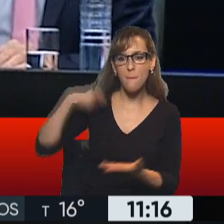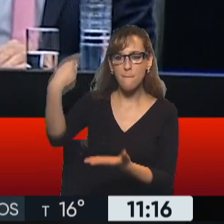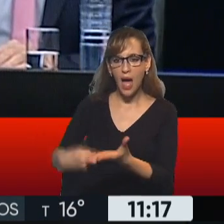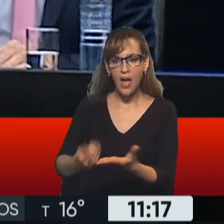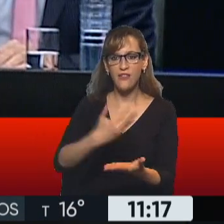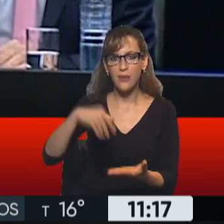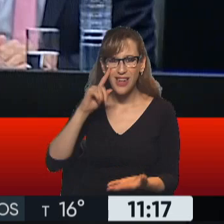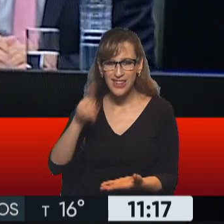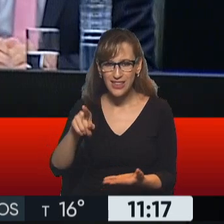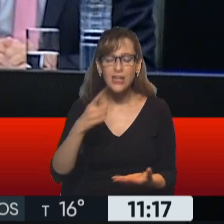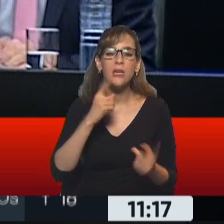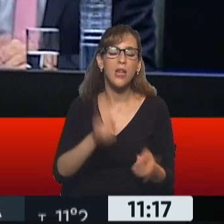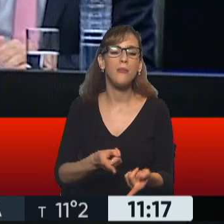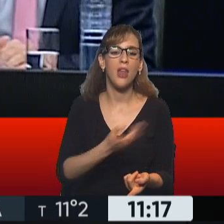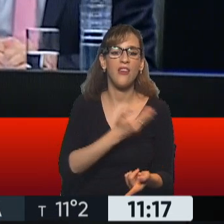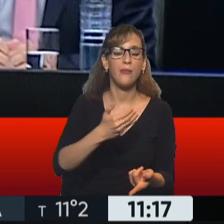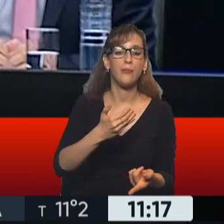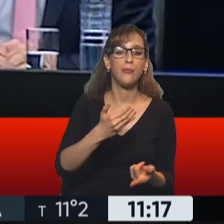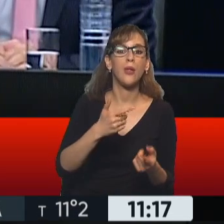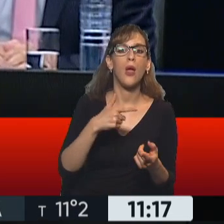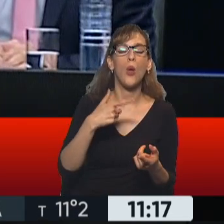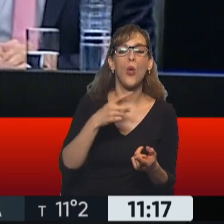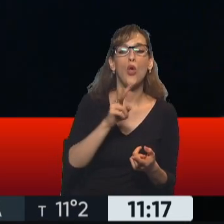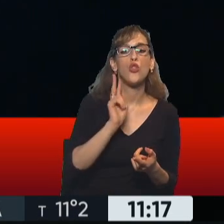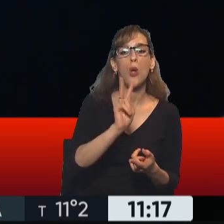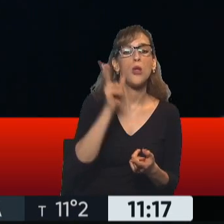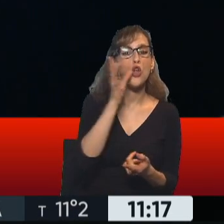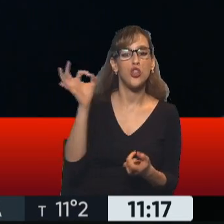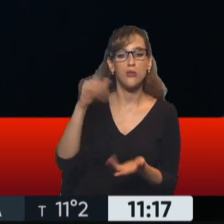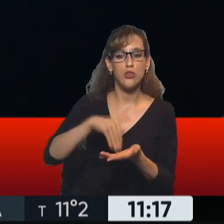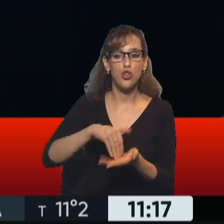el 21 de marzo los 2.800 millones de dólares?